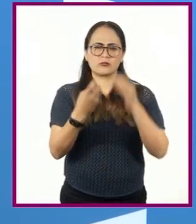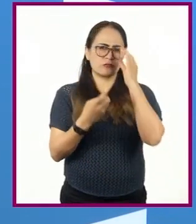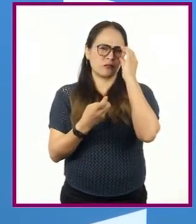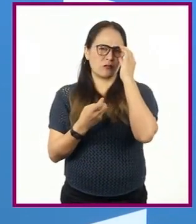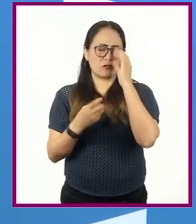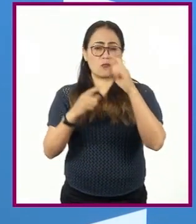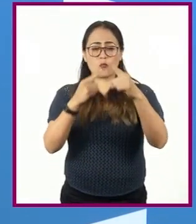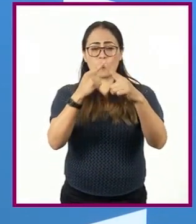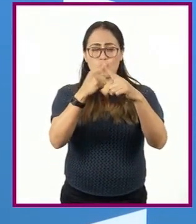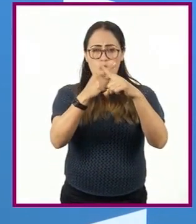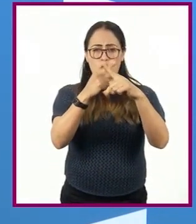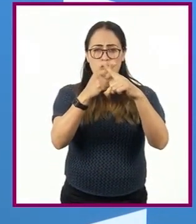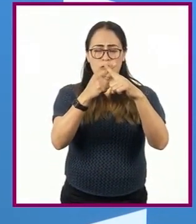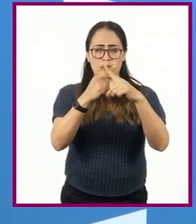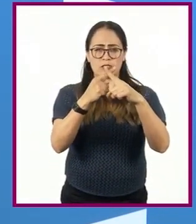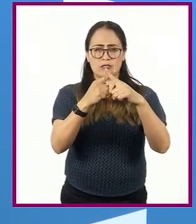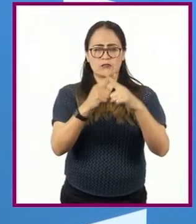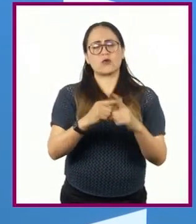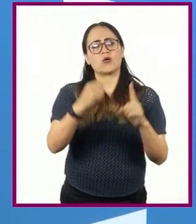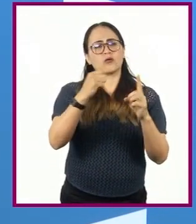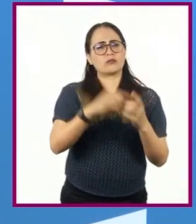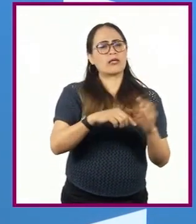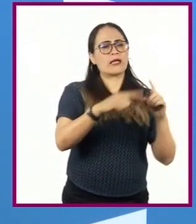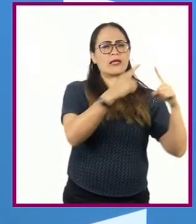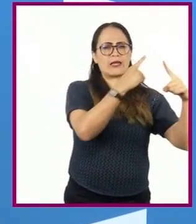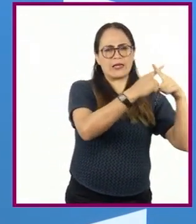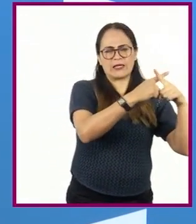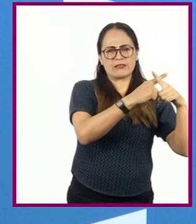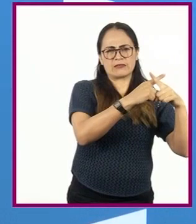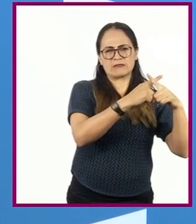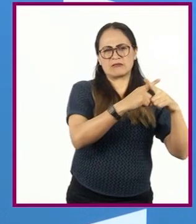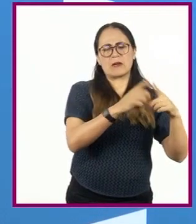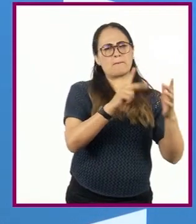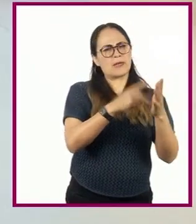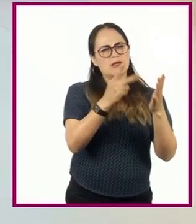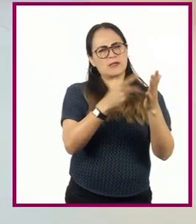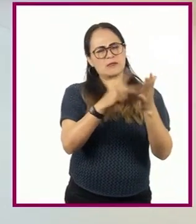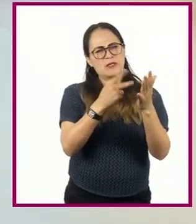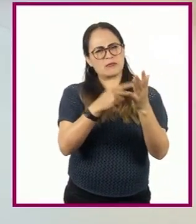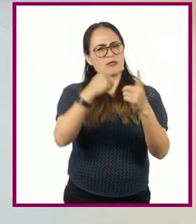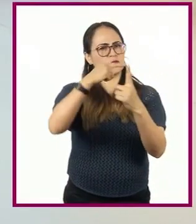de la multiplicación como sumar x veces un mismo número.